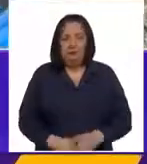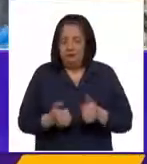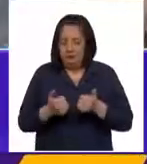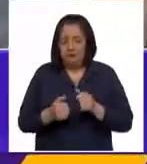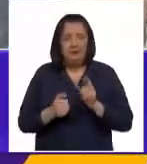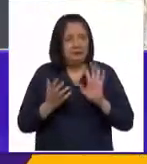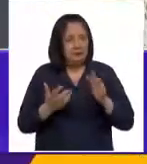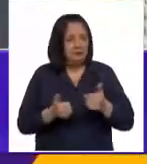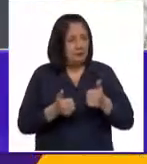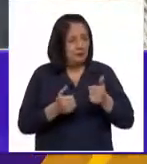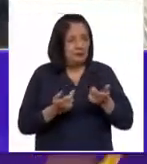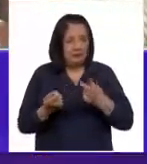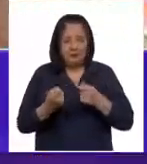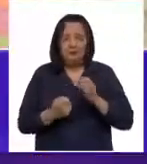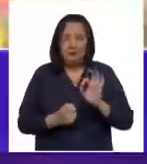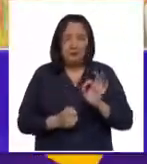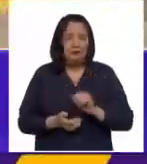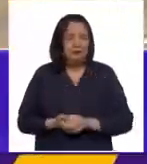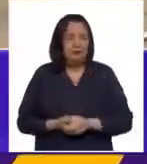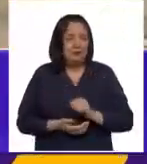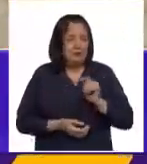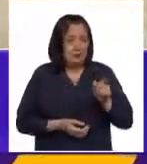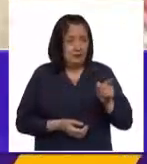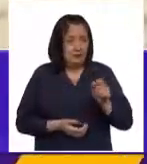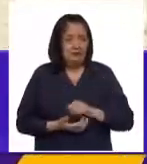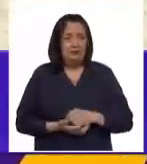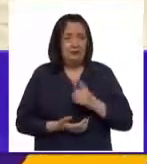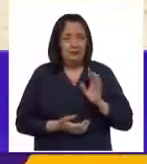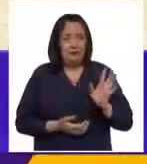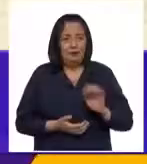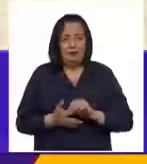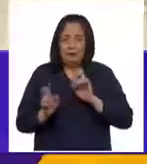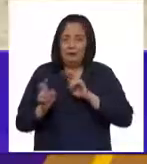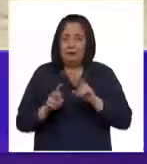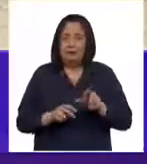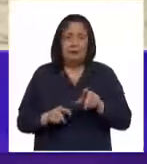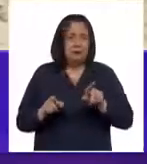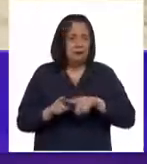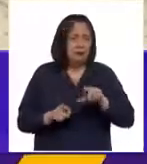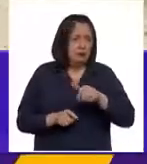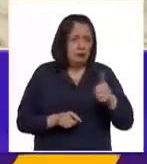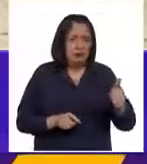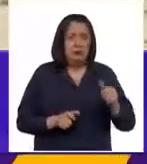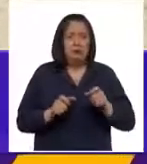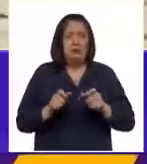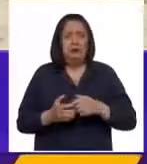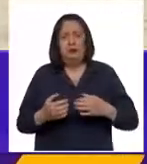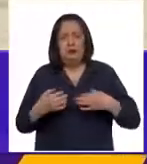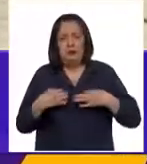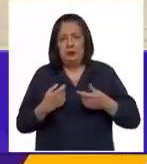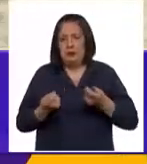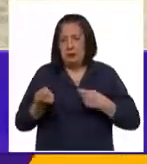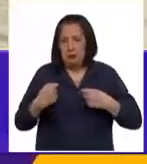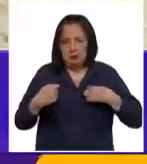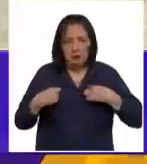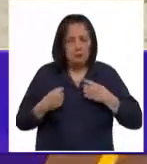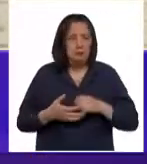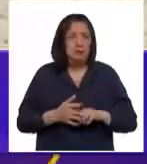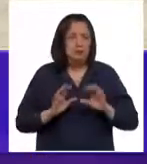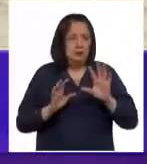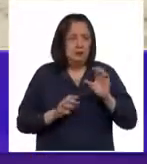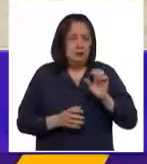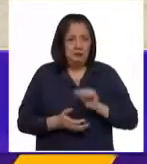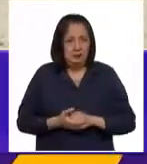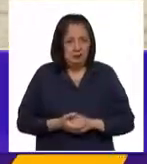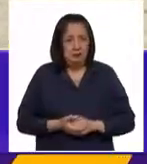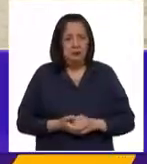gracias, señor, que le vaya muy bien. Entonces, ahí sí, así como el señor, hemos visto también a quienes venden las ropas de baño, que hemos encontrado desde 10 soles, nos dicen la